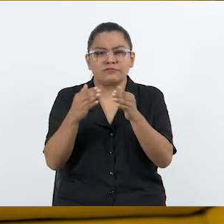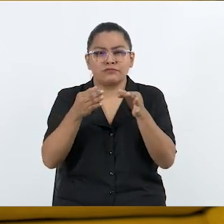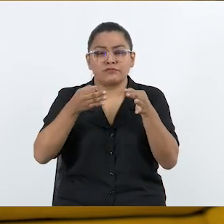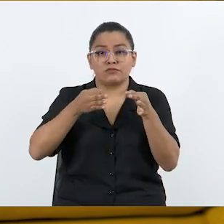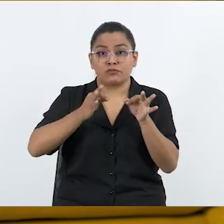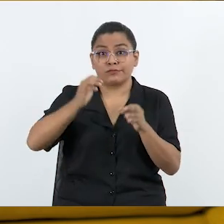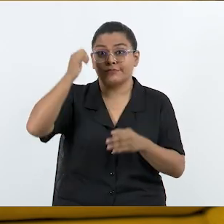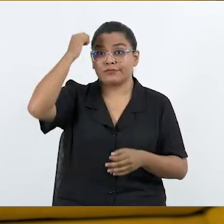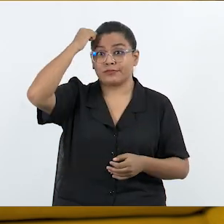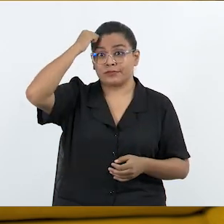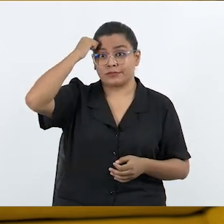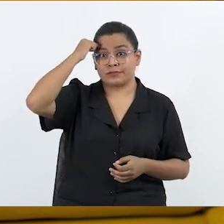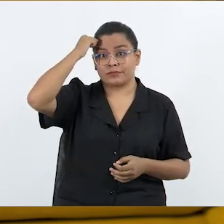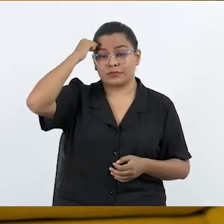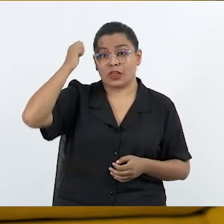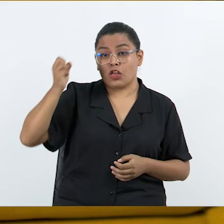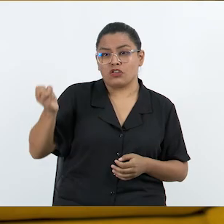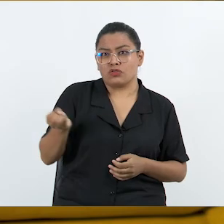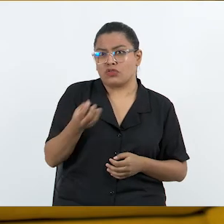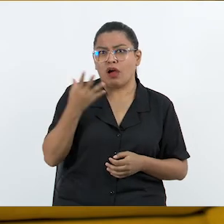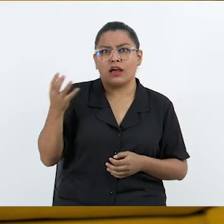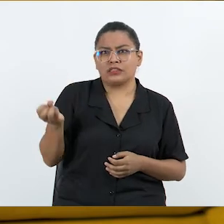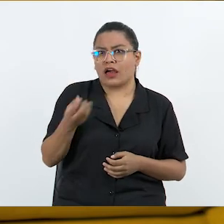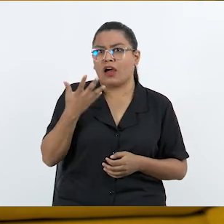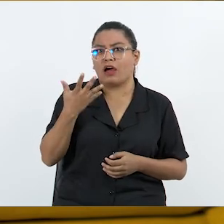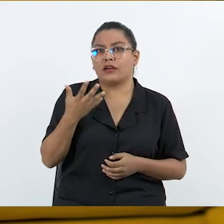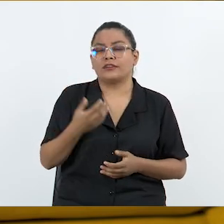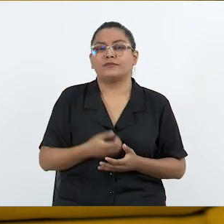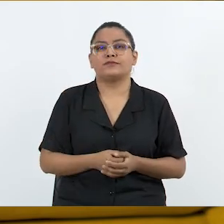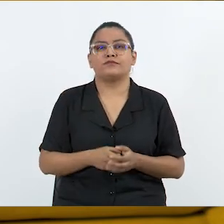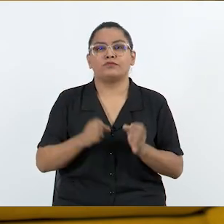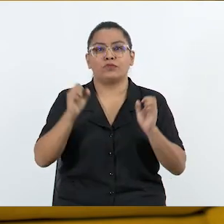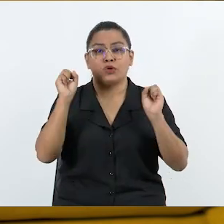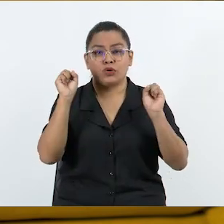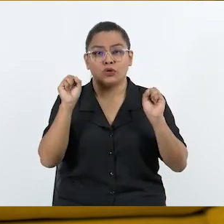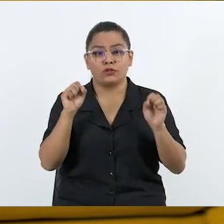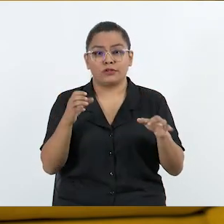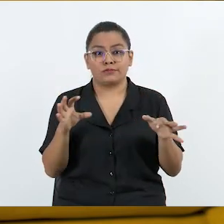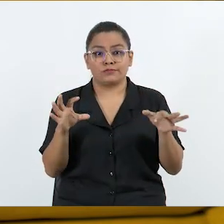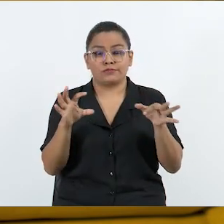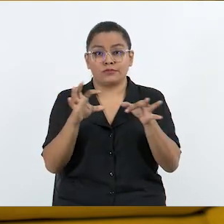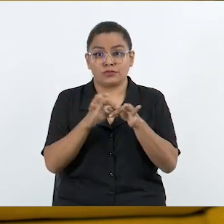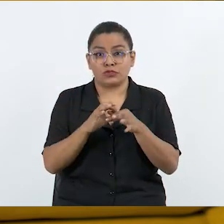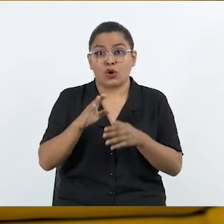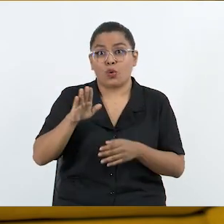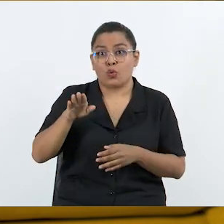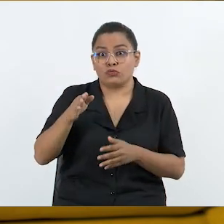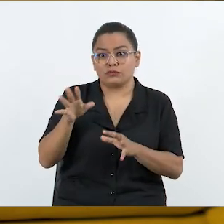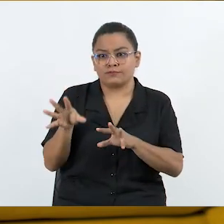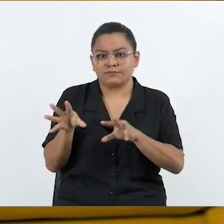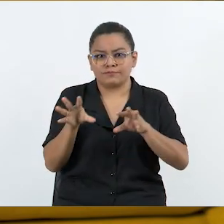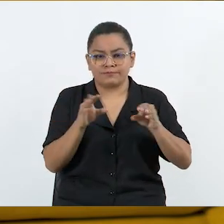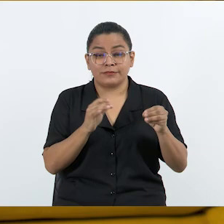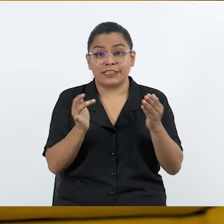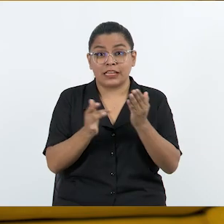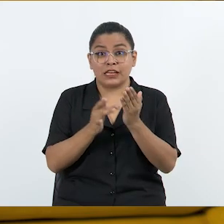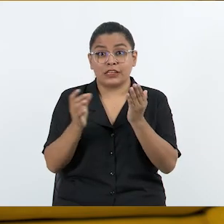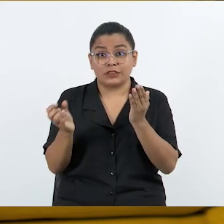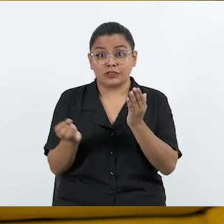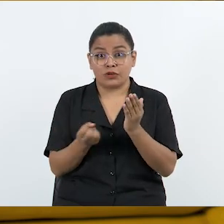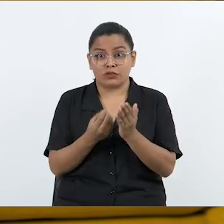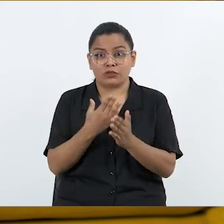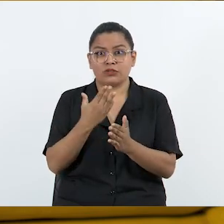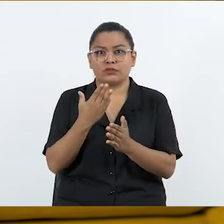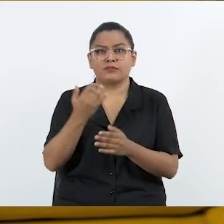aprender. La innovación es poder articular, utilizar e implementar las tecnologías con